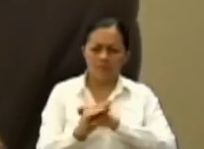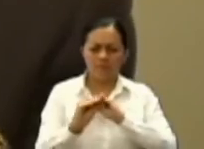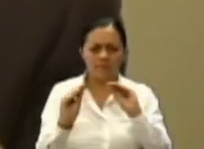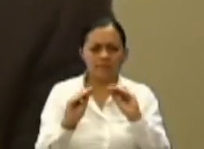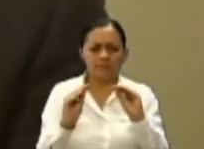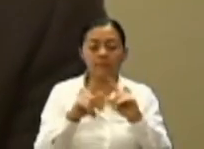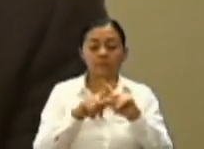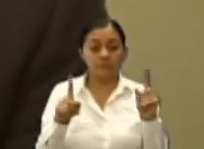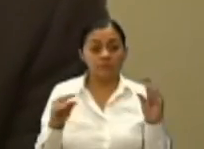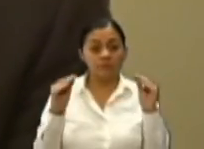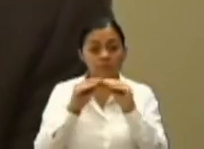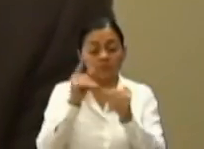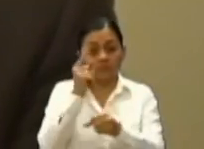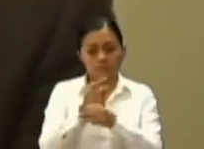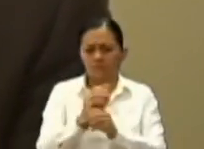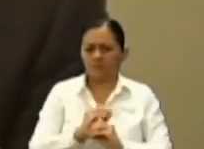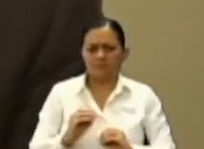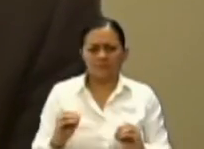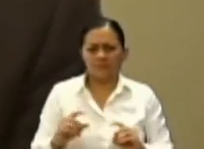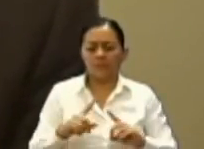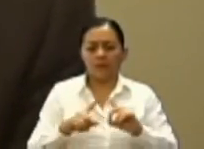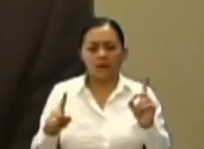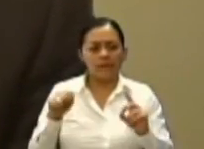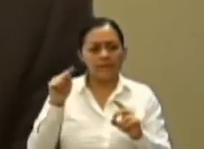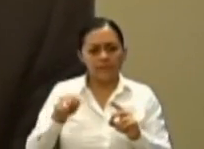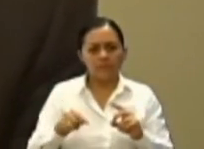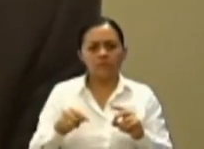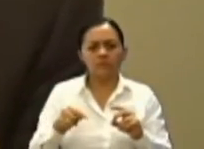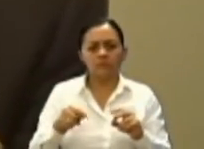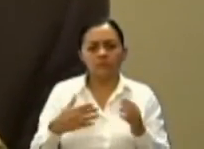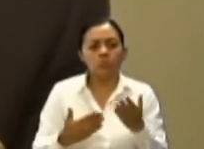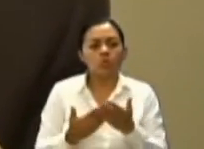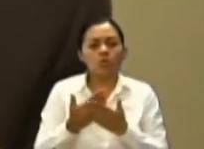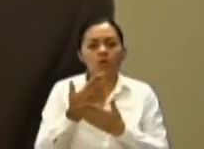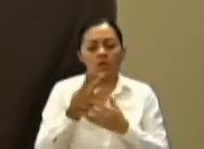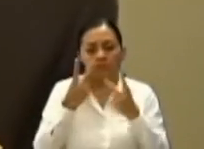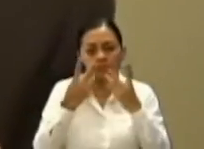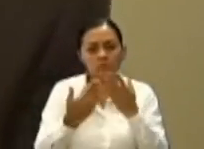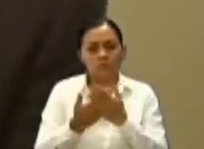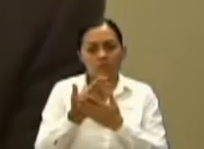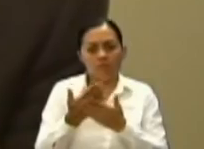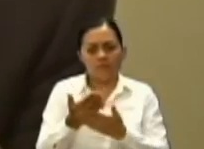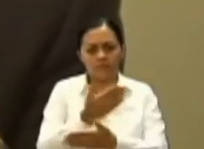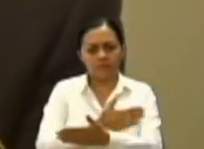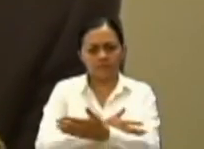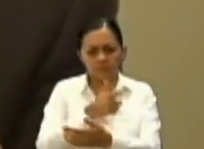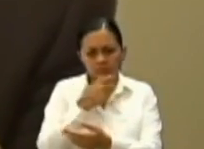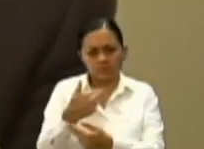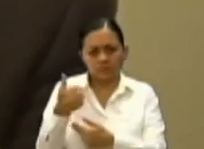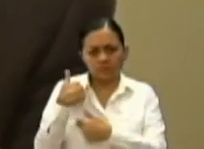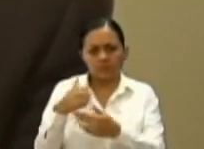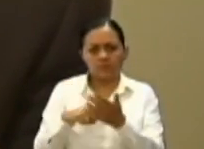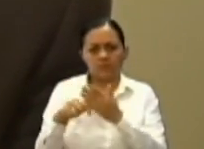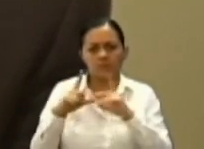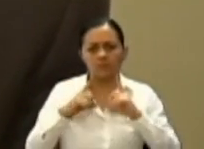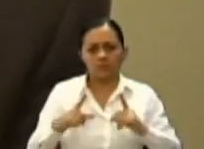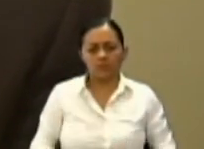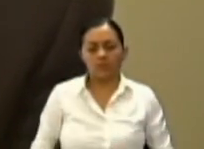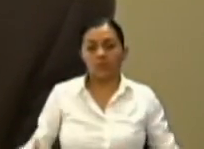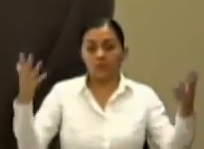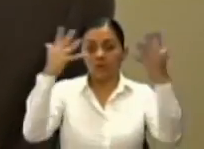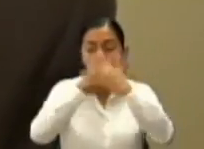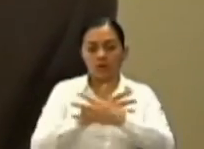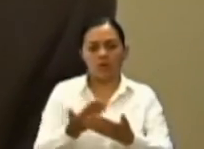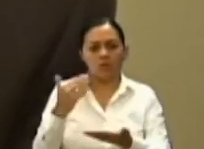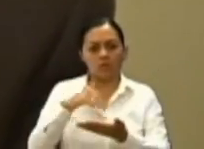no hay ninguna disposición al respecto no hay ninguna competencia nueva para la ciencia que no hubiese tenido antes el ministerio que se están inventando cosas